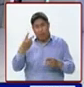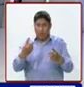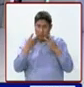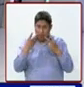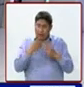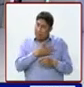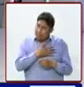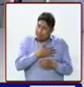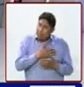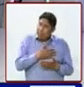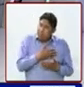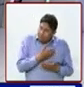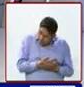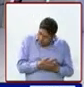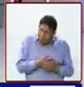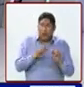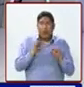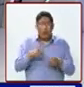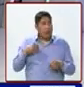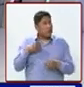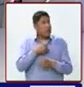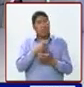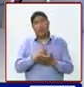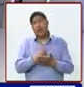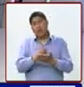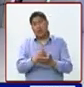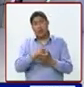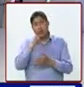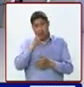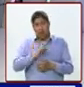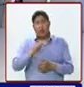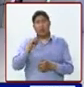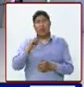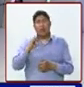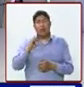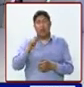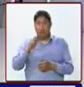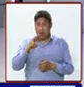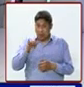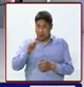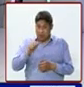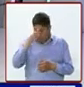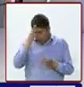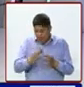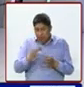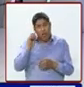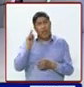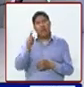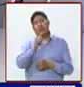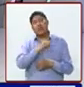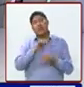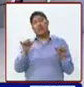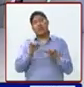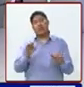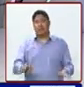buen corazón para que podamos ayudar a la señora Octavia, que es la fe que ponemos en ustedes también.